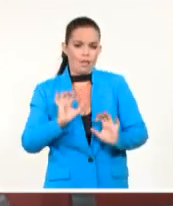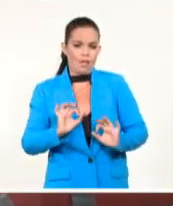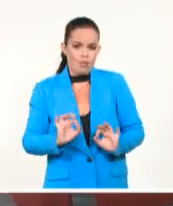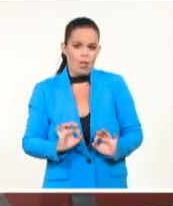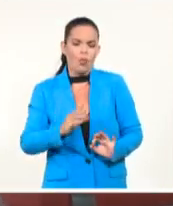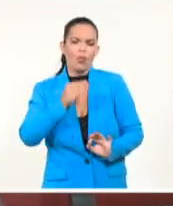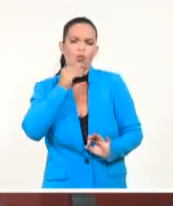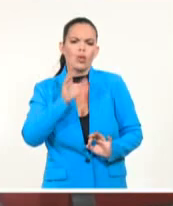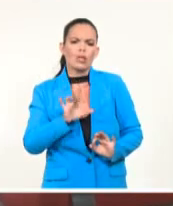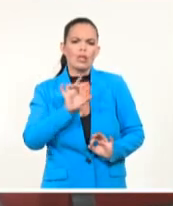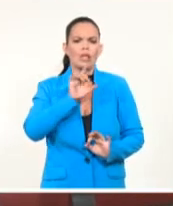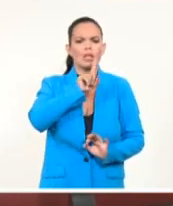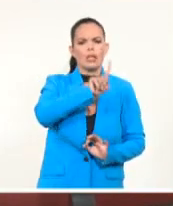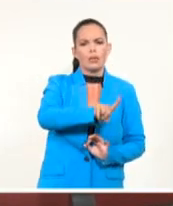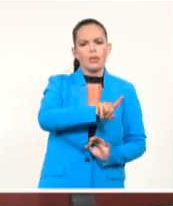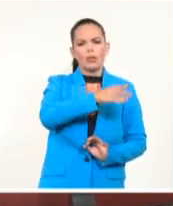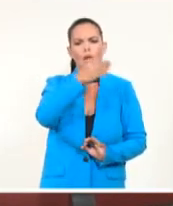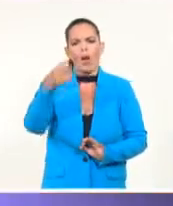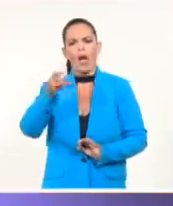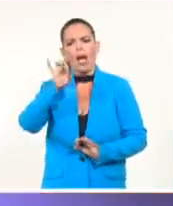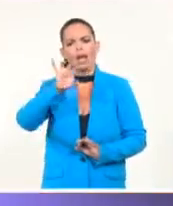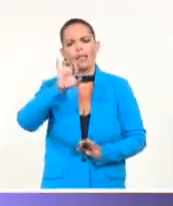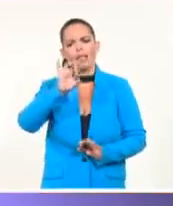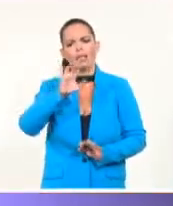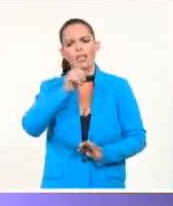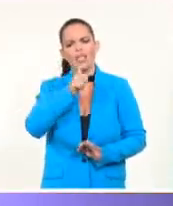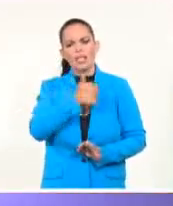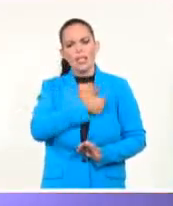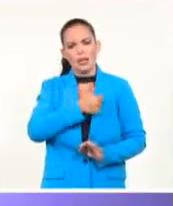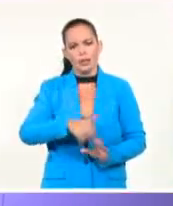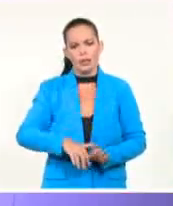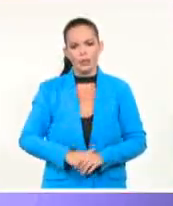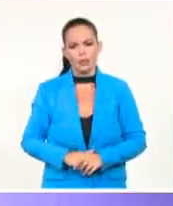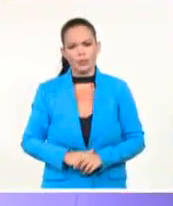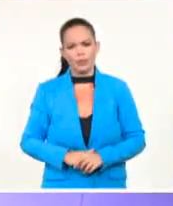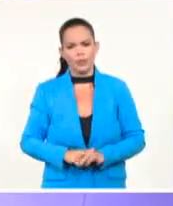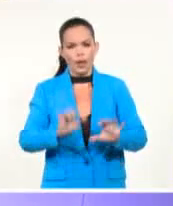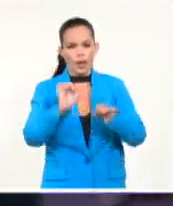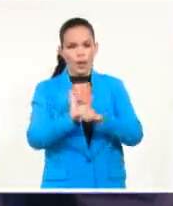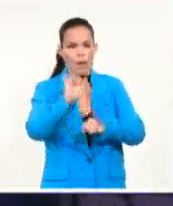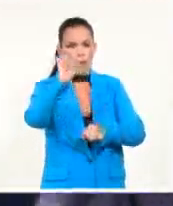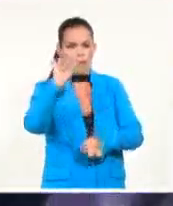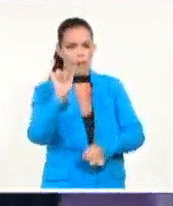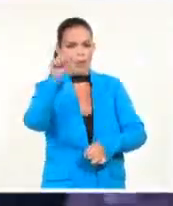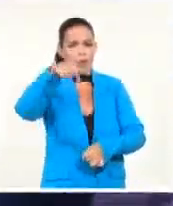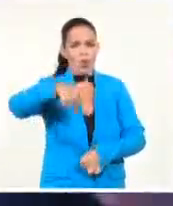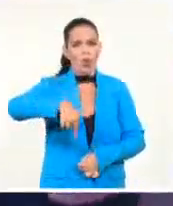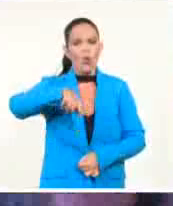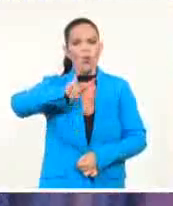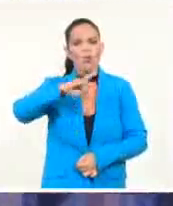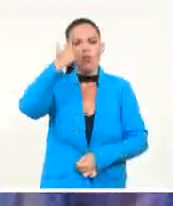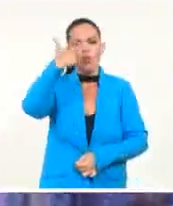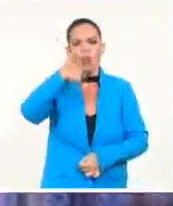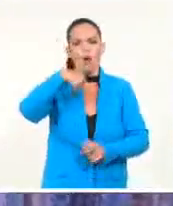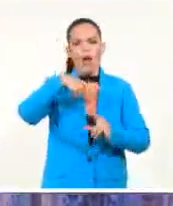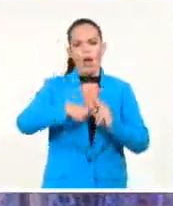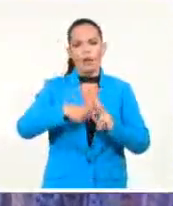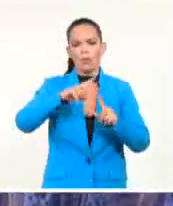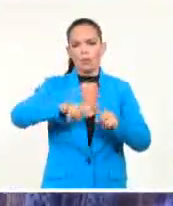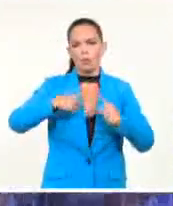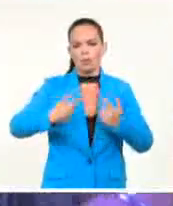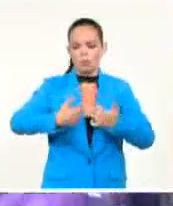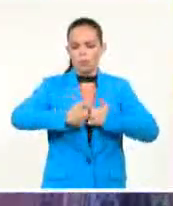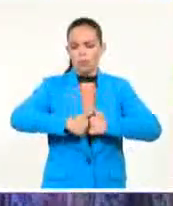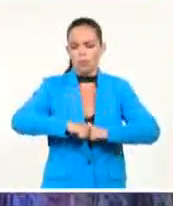primera quincena del mes de diciembre. El premio Huay, concebido en homenaje al natalicio del insigne